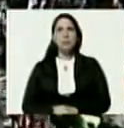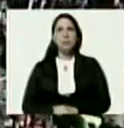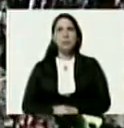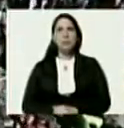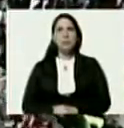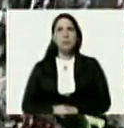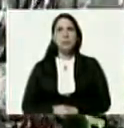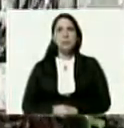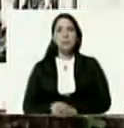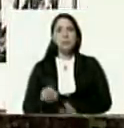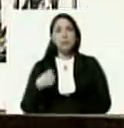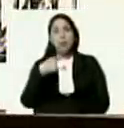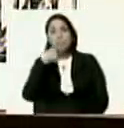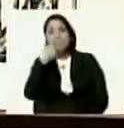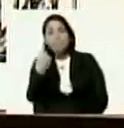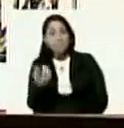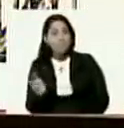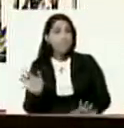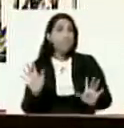¡Se los dije!